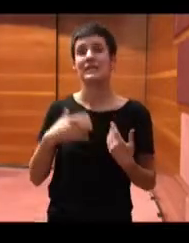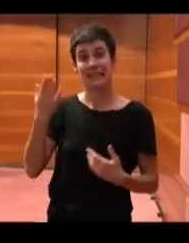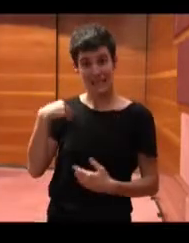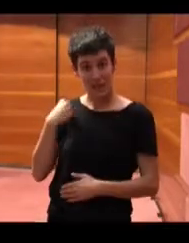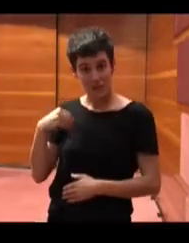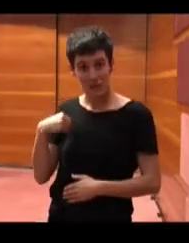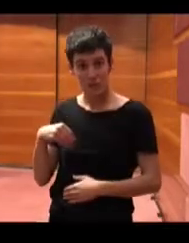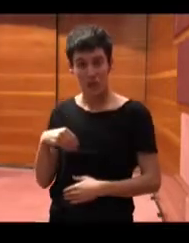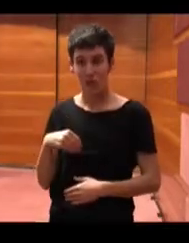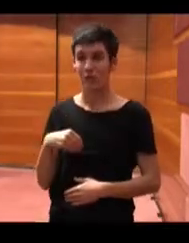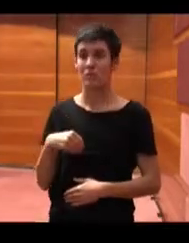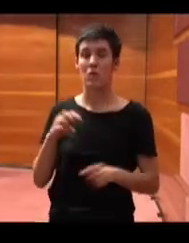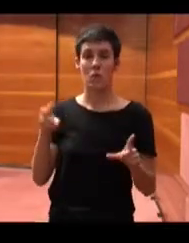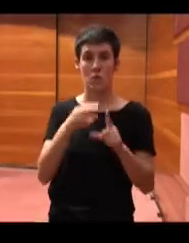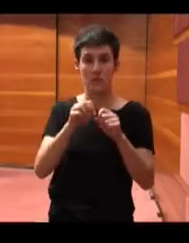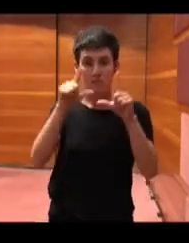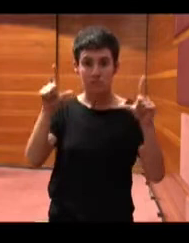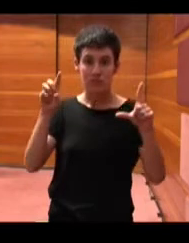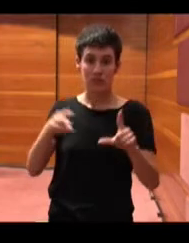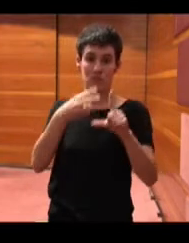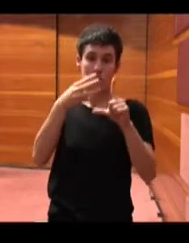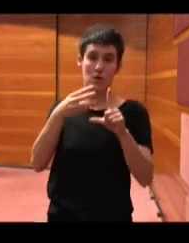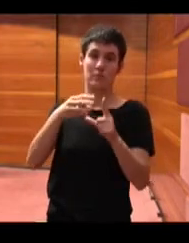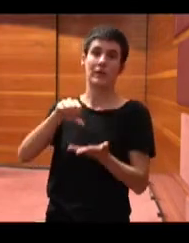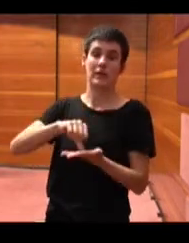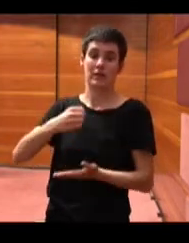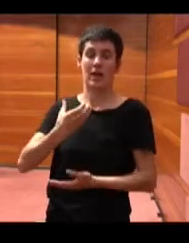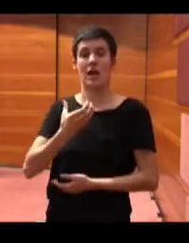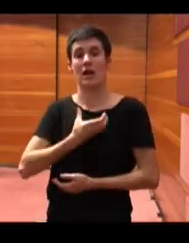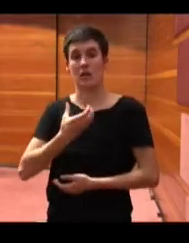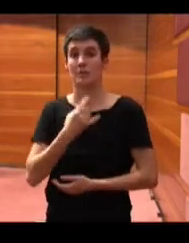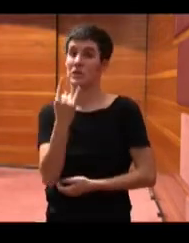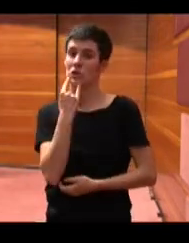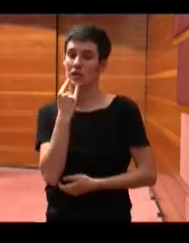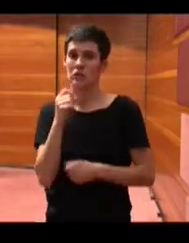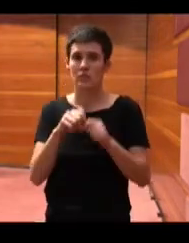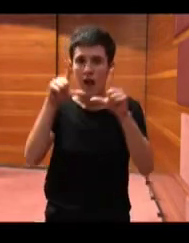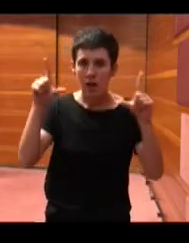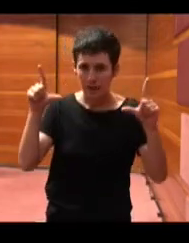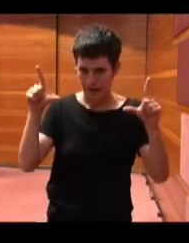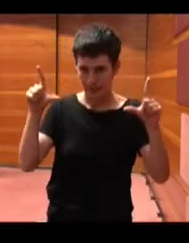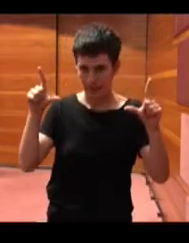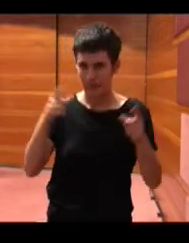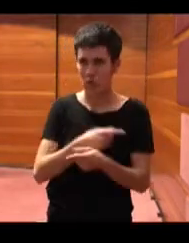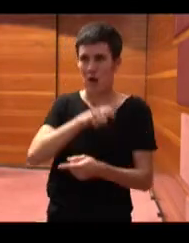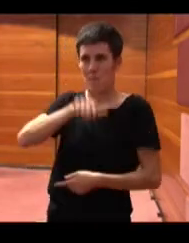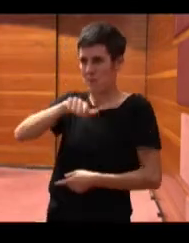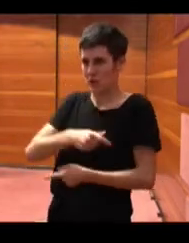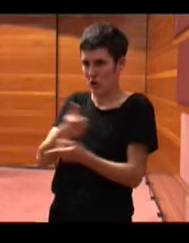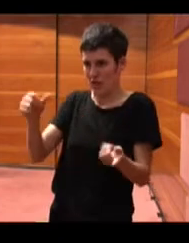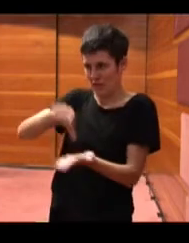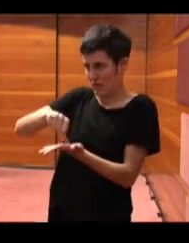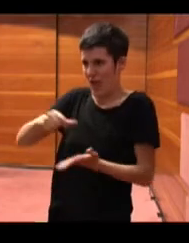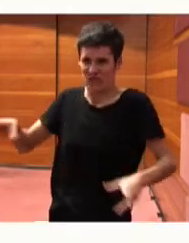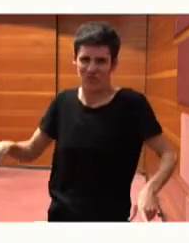página internet del Ayuntamiento de Getxo, porque eso es algo que hacemos todos los ciudadanos, ¿vale? Todos los días nosotros entramos en las páginas